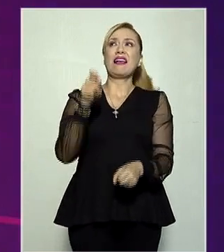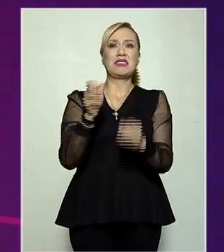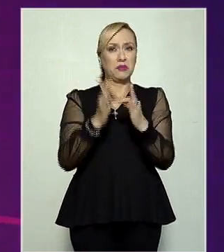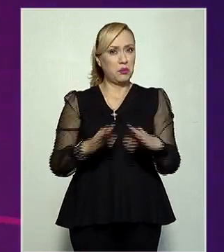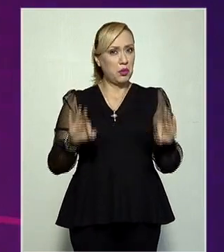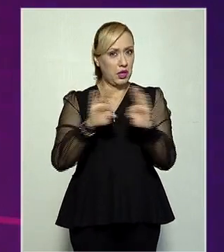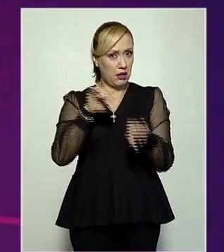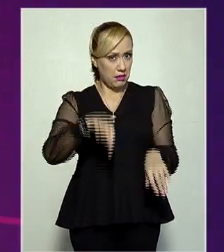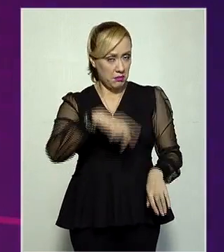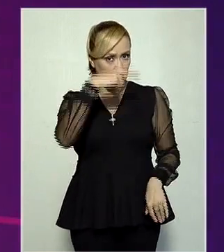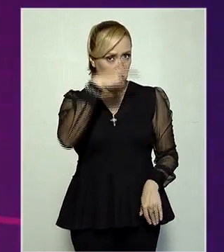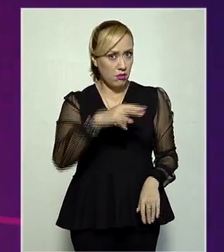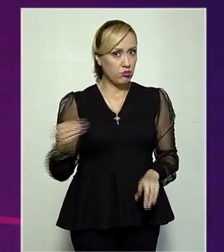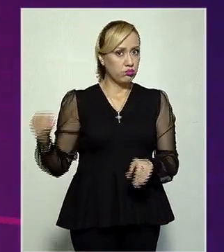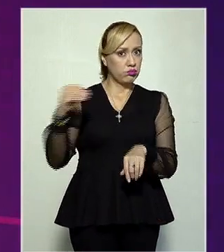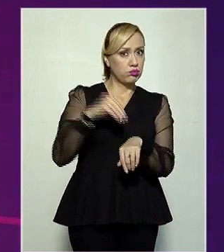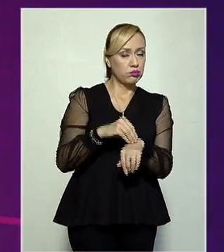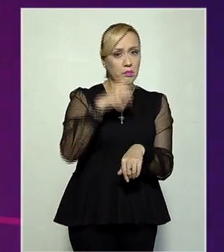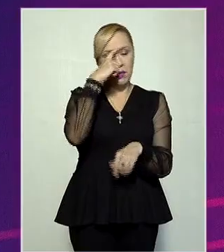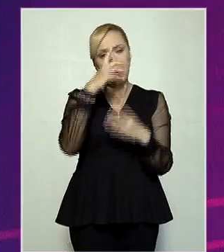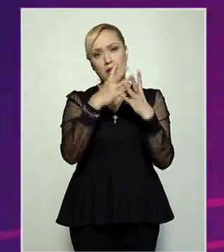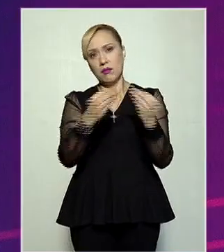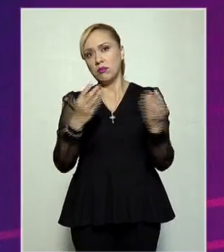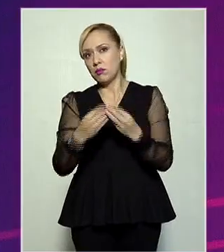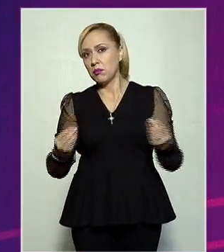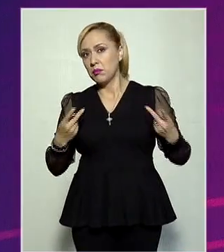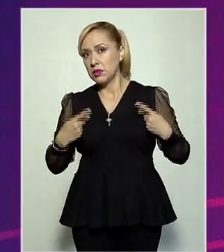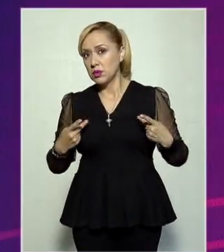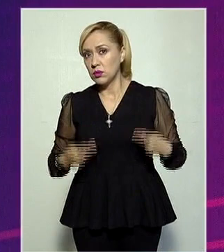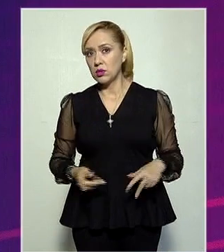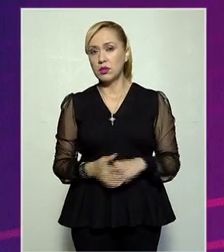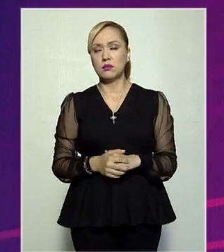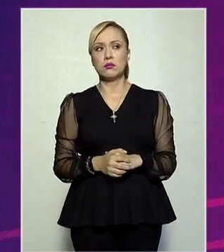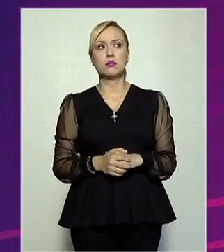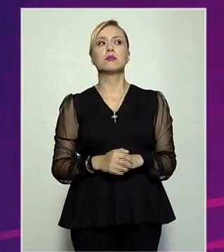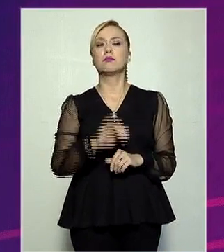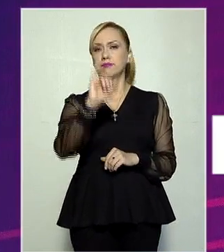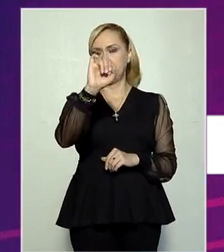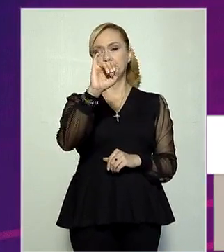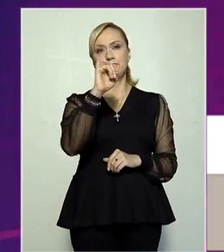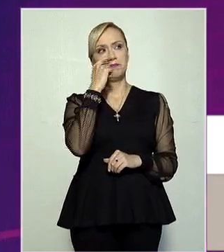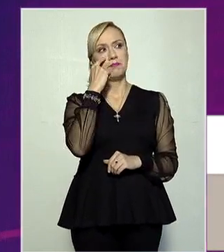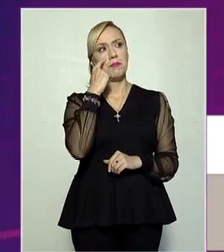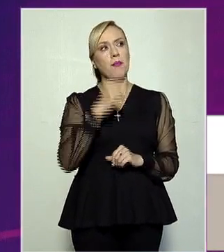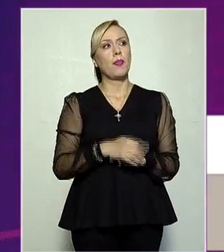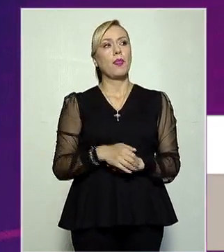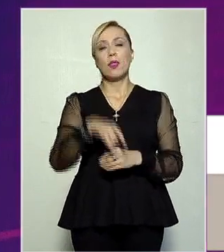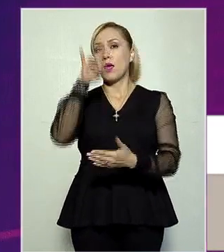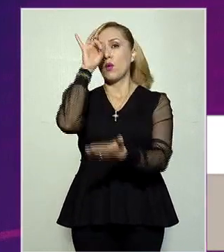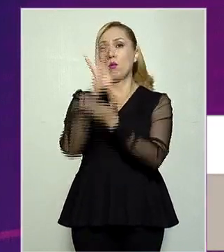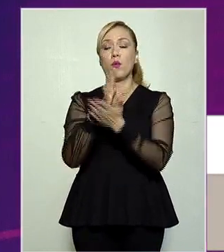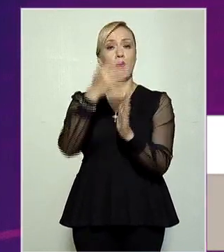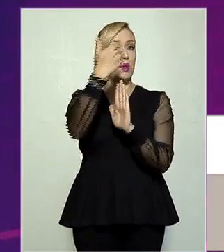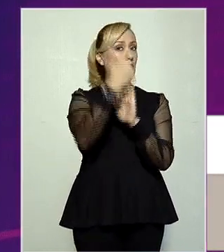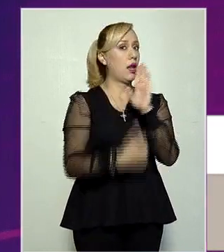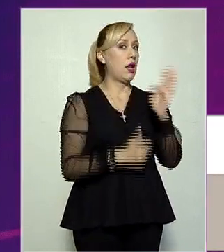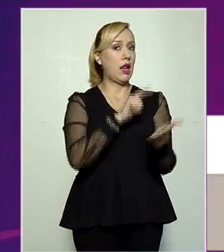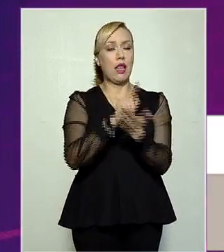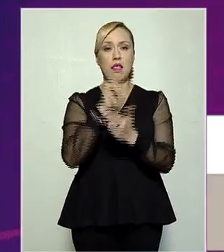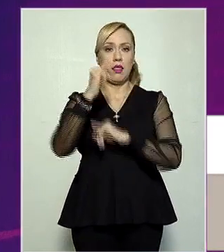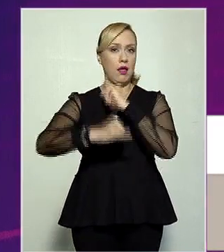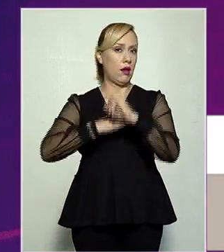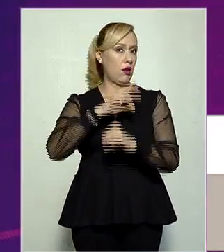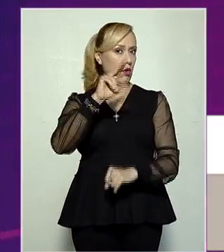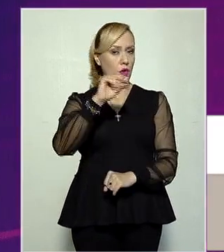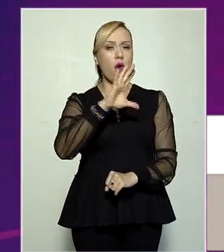para nuestro país en materia de desaparición forzada? Sí, mira, no es el único instrumento internacional. Efectivamente